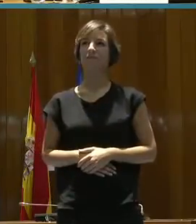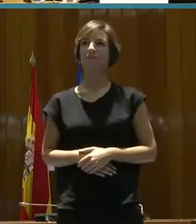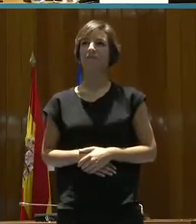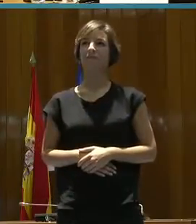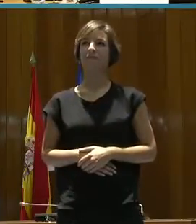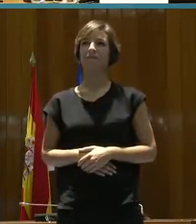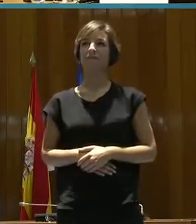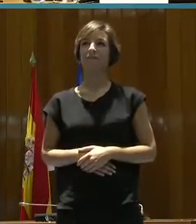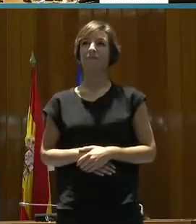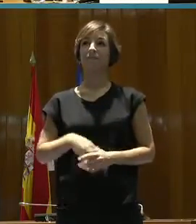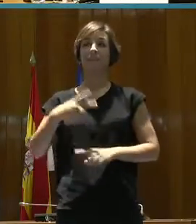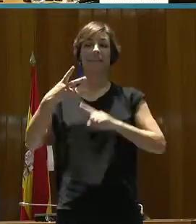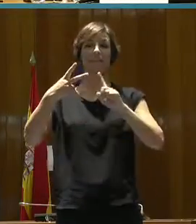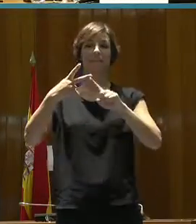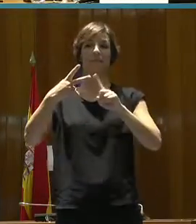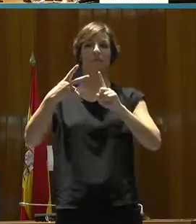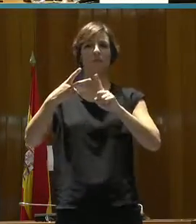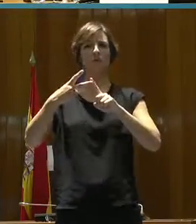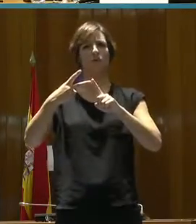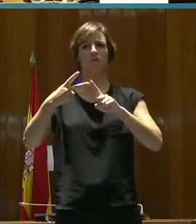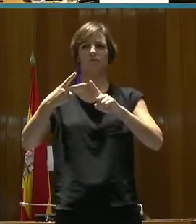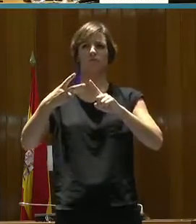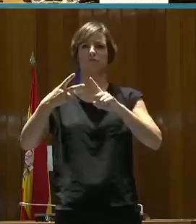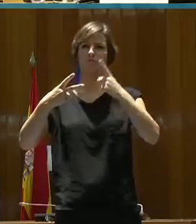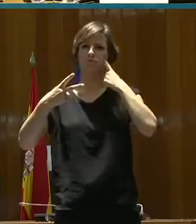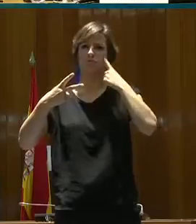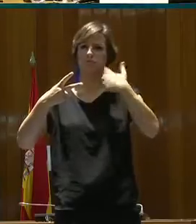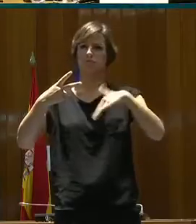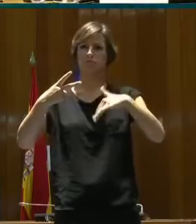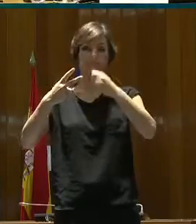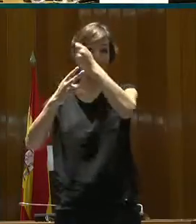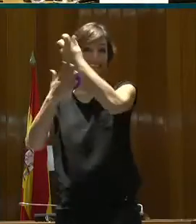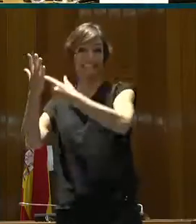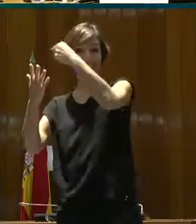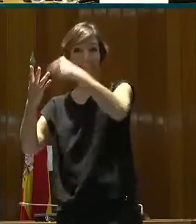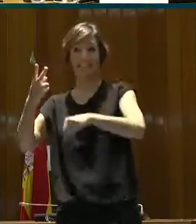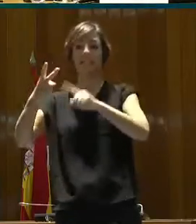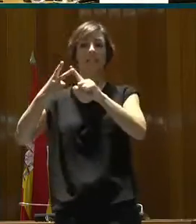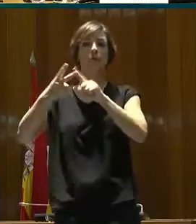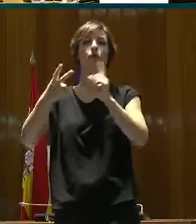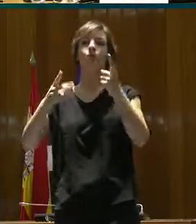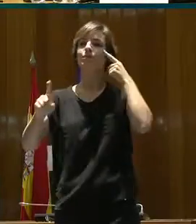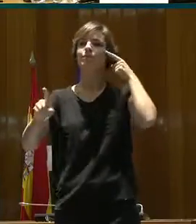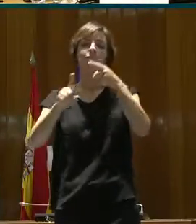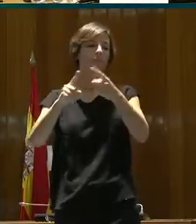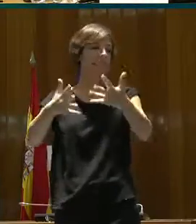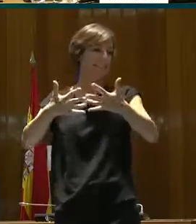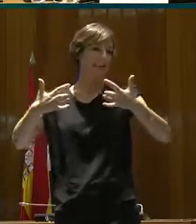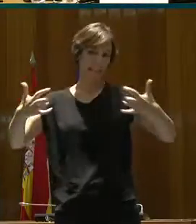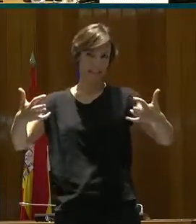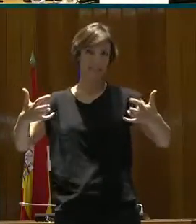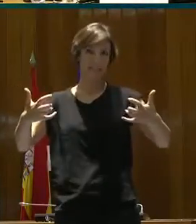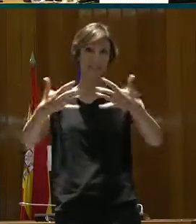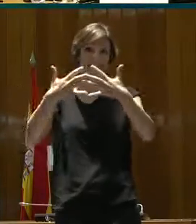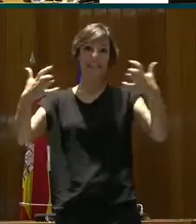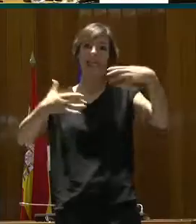El segundo gran bloque, o uno de los grandes bloques de la checklist, es el dedicado a la sintaxis, que a su vez se divide